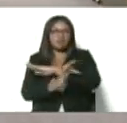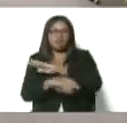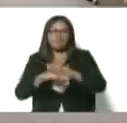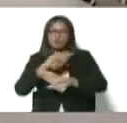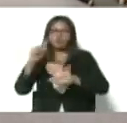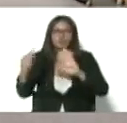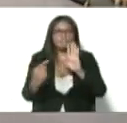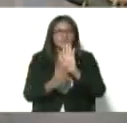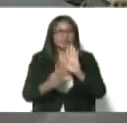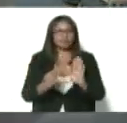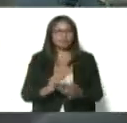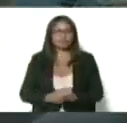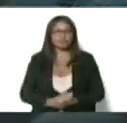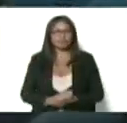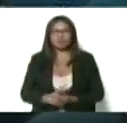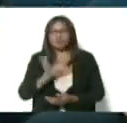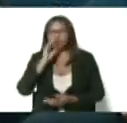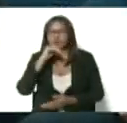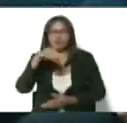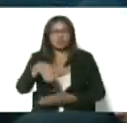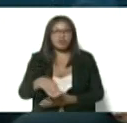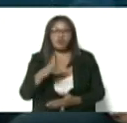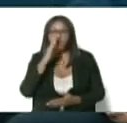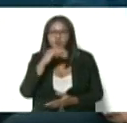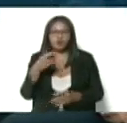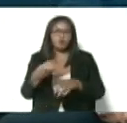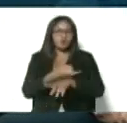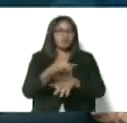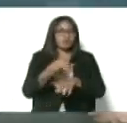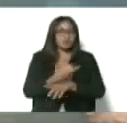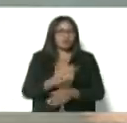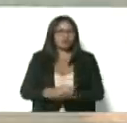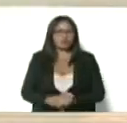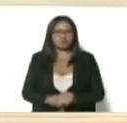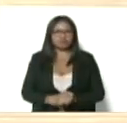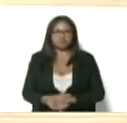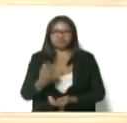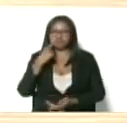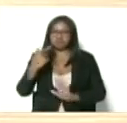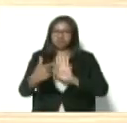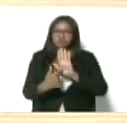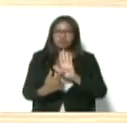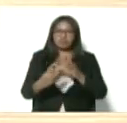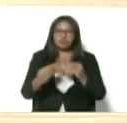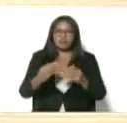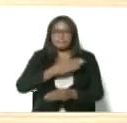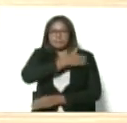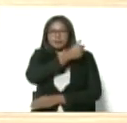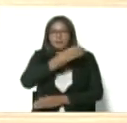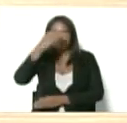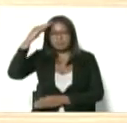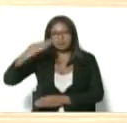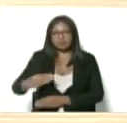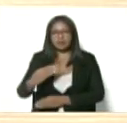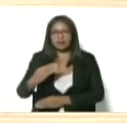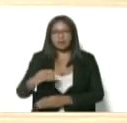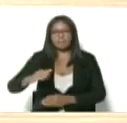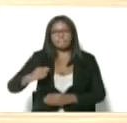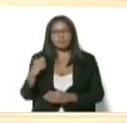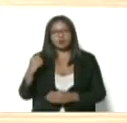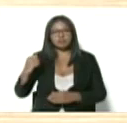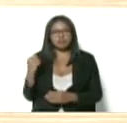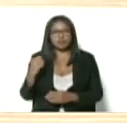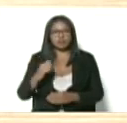hay autoridad pública no hay estado no hay gobierno solamente llegan las autoridades militares y policiales a